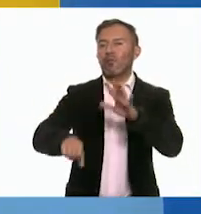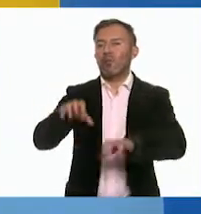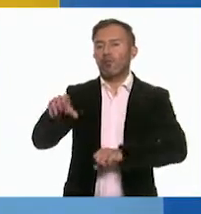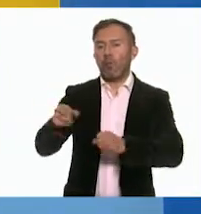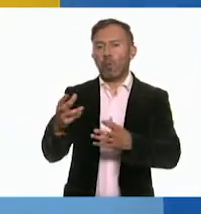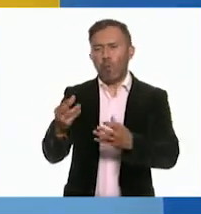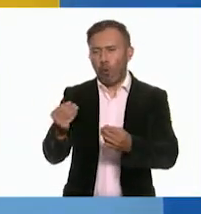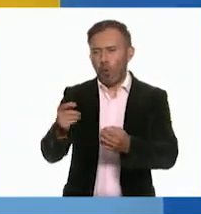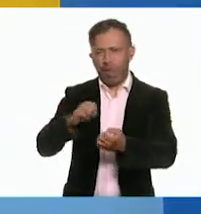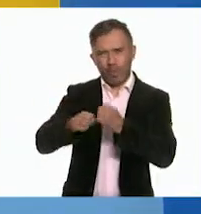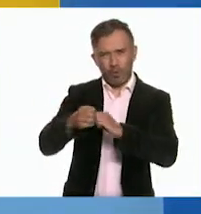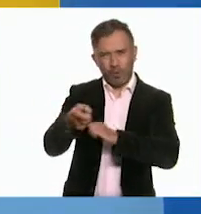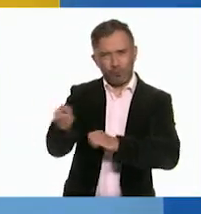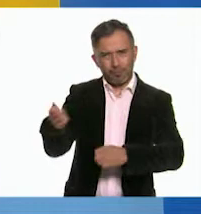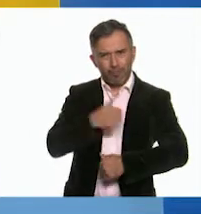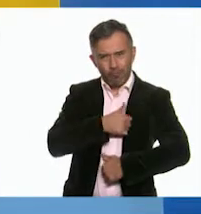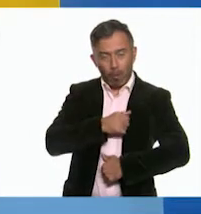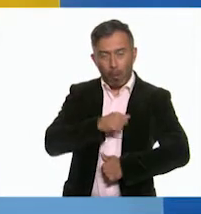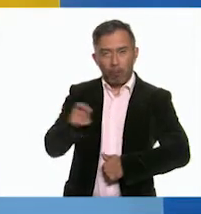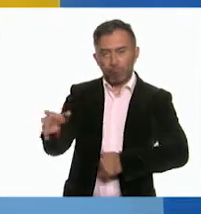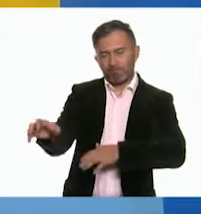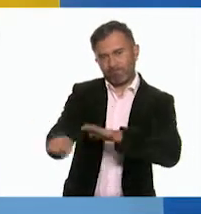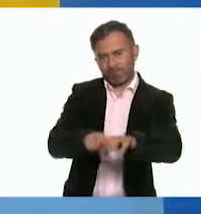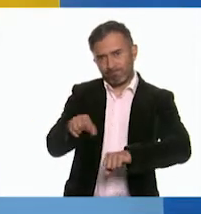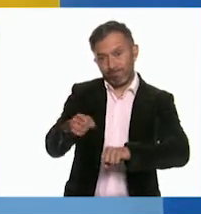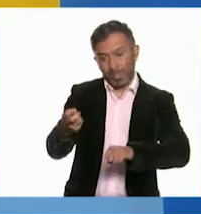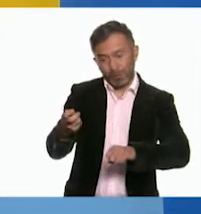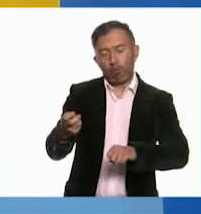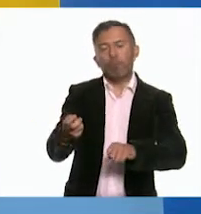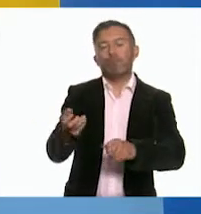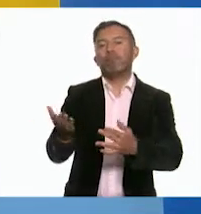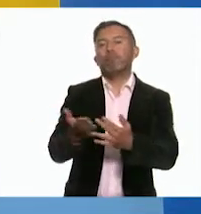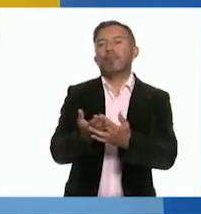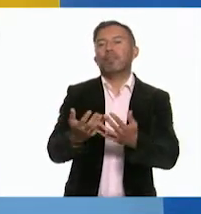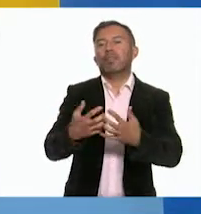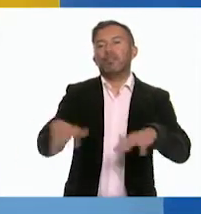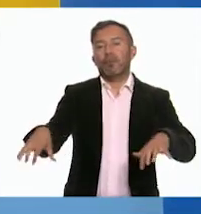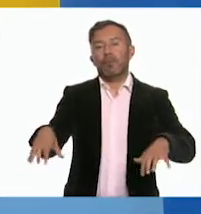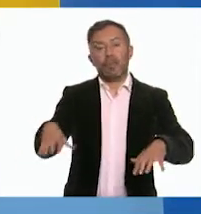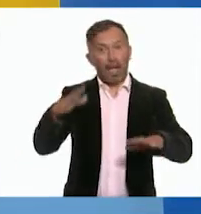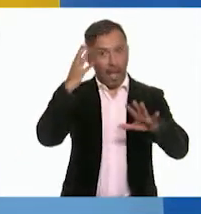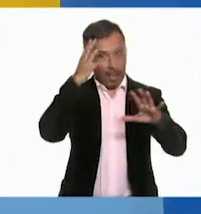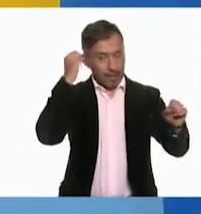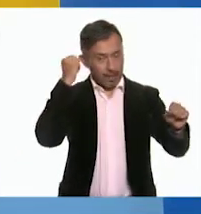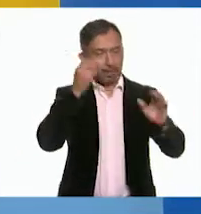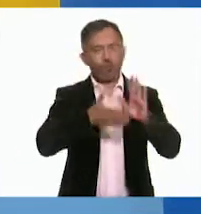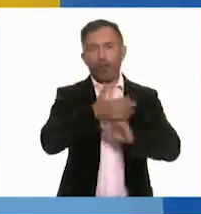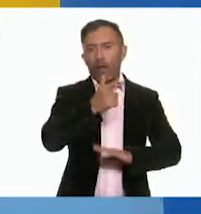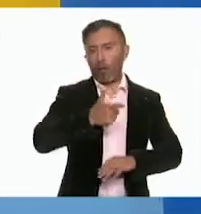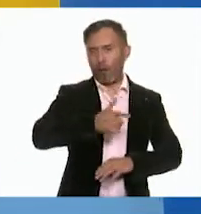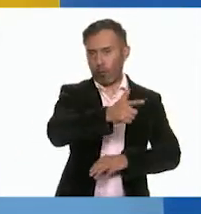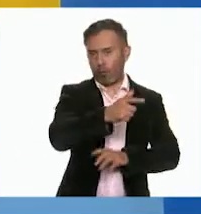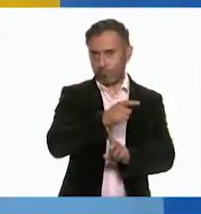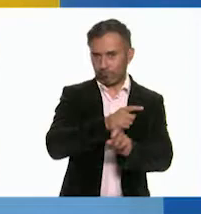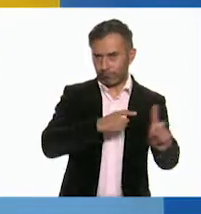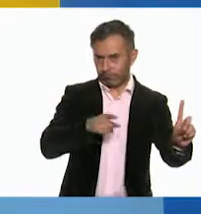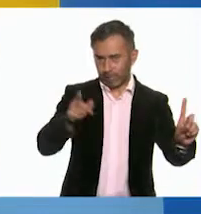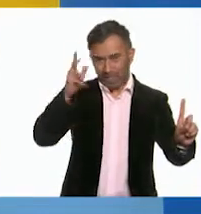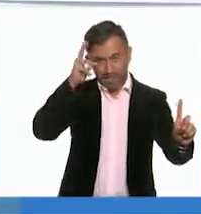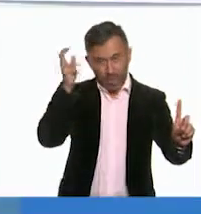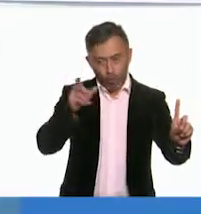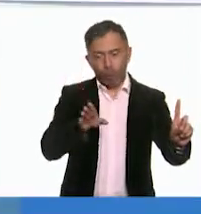enemiga. Aquí se da una división. Ignacio Allende partió hacia Guanajuato y Miguel Hidalgo tomó camino a